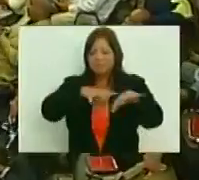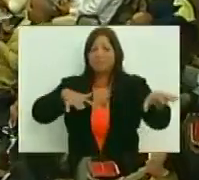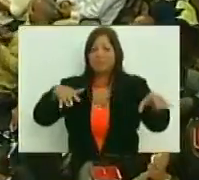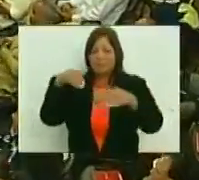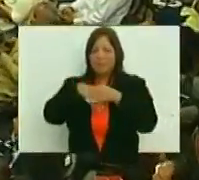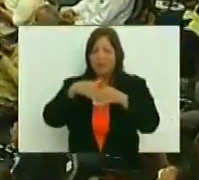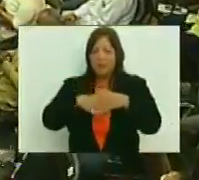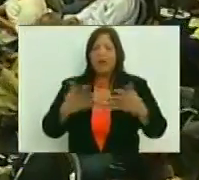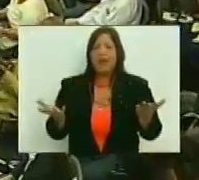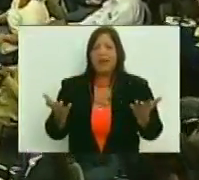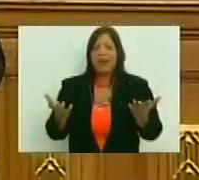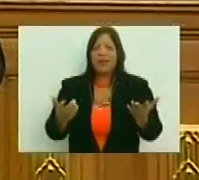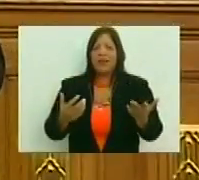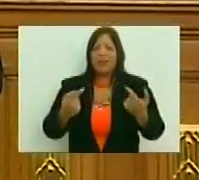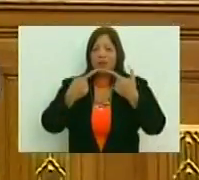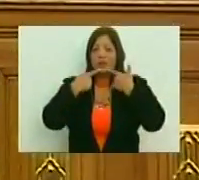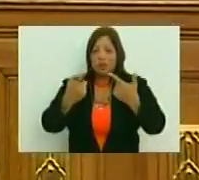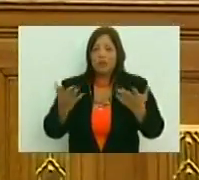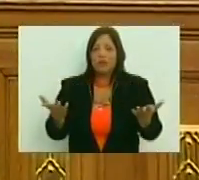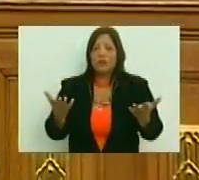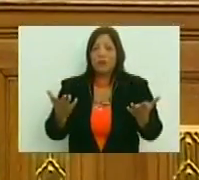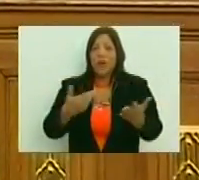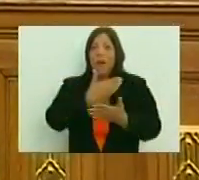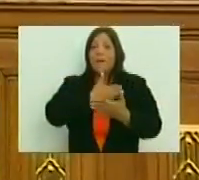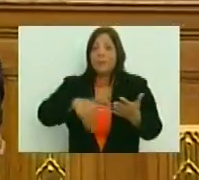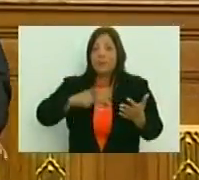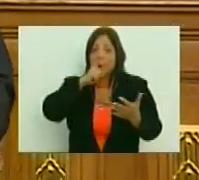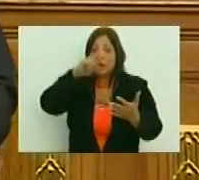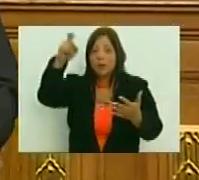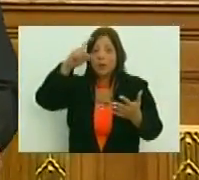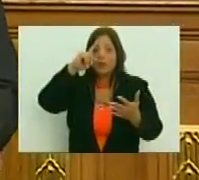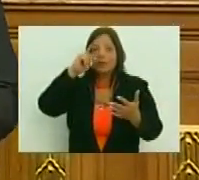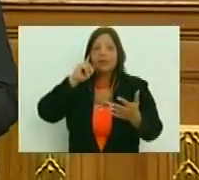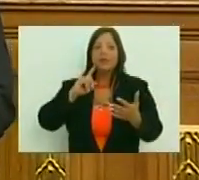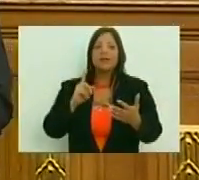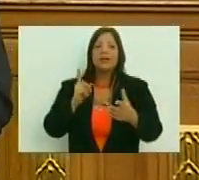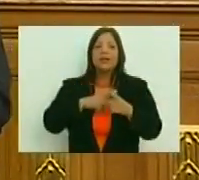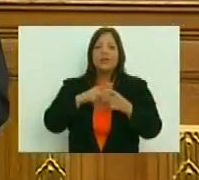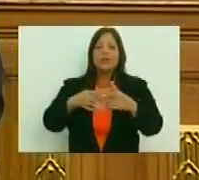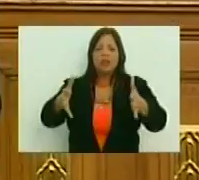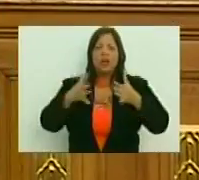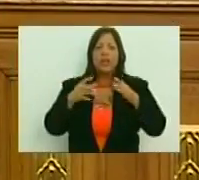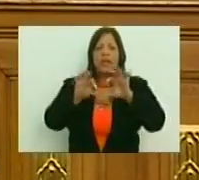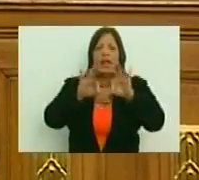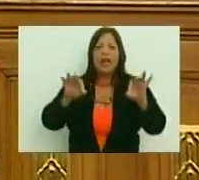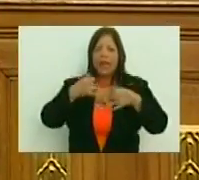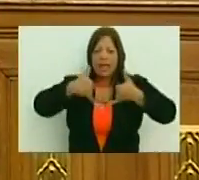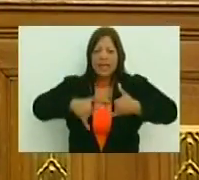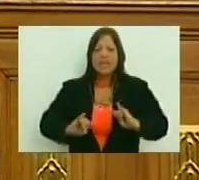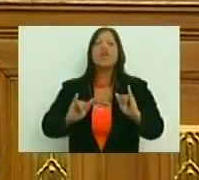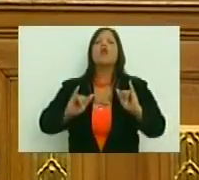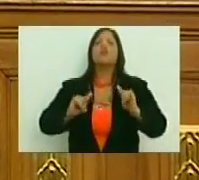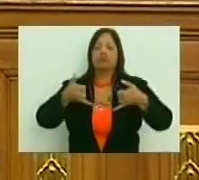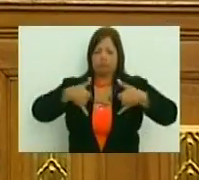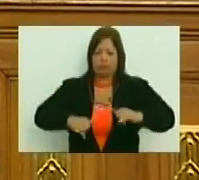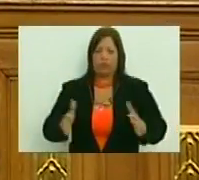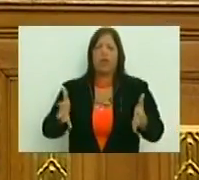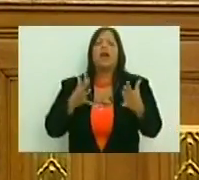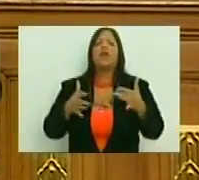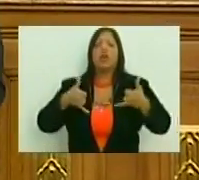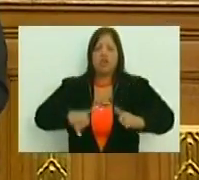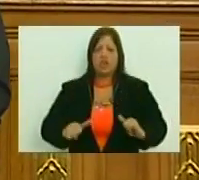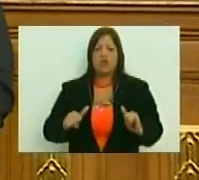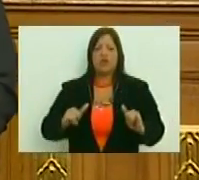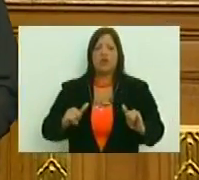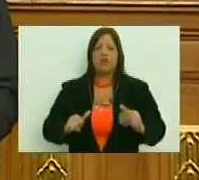Ahí es donde yo digo, ¿el presidente Nicolás Maduro acaso no se ganó el título de hijo de Chávez? Claro que se lo ganó.